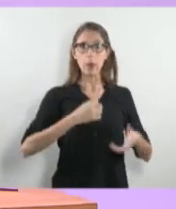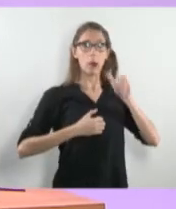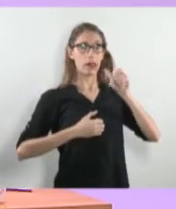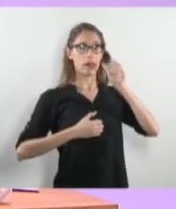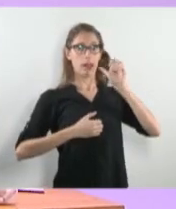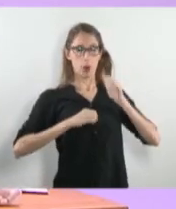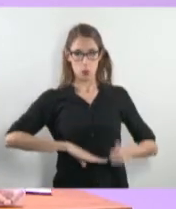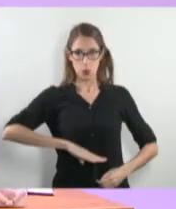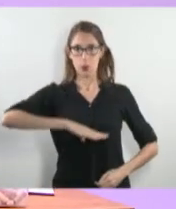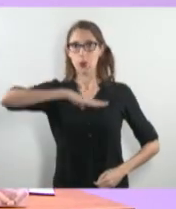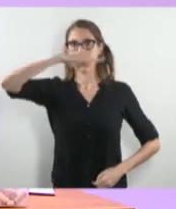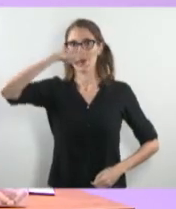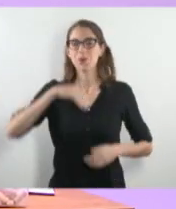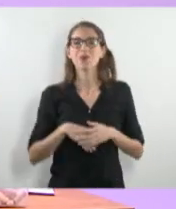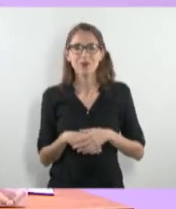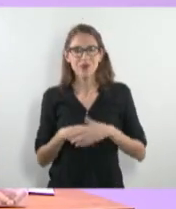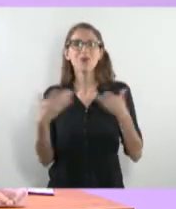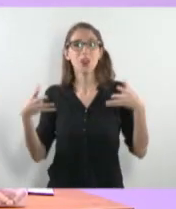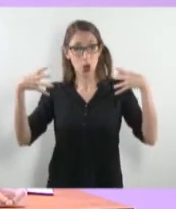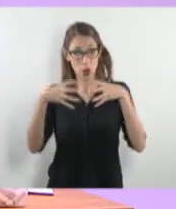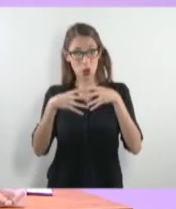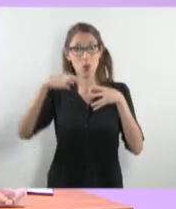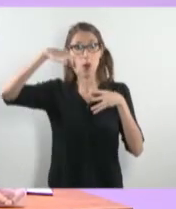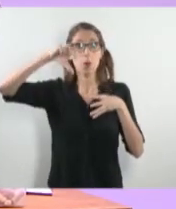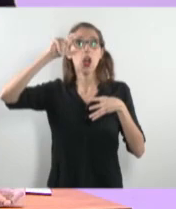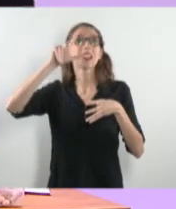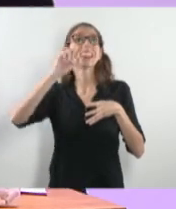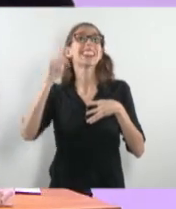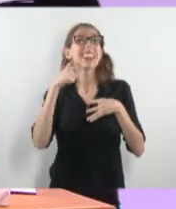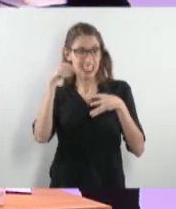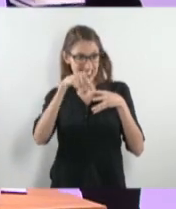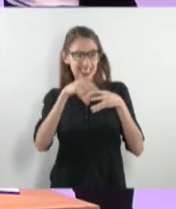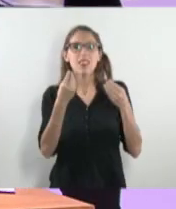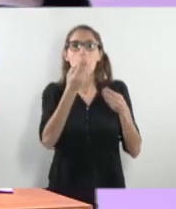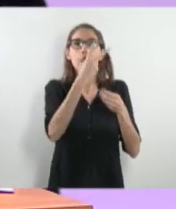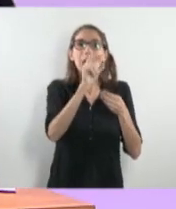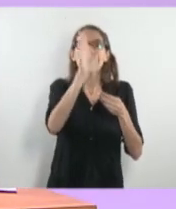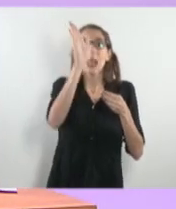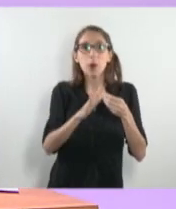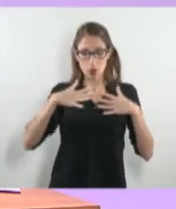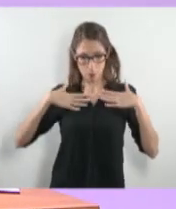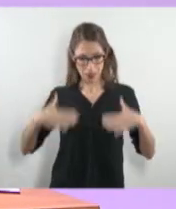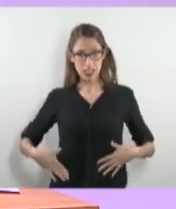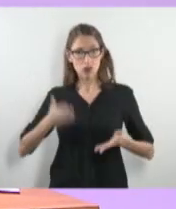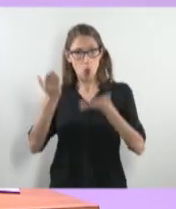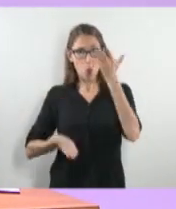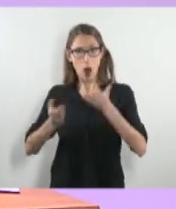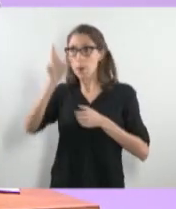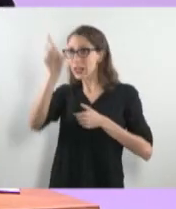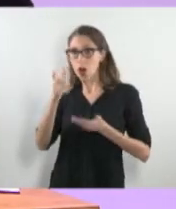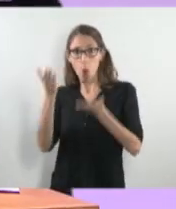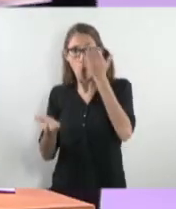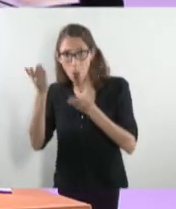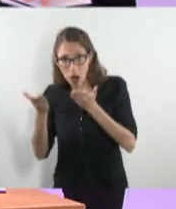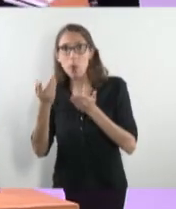de tener una botellita cerca. Bueno, las proteínas van a representar el 20% del peso corporal. O sea, el 65% lo representa el agua, el